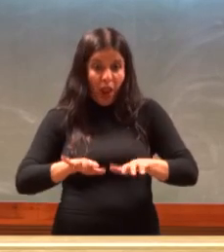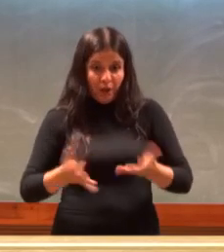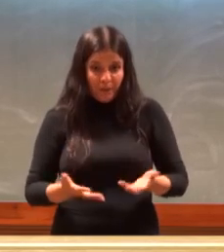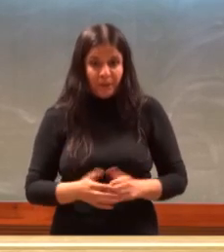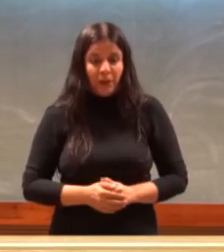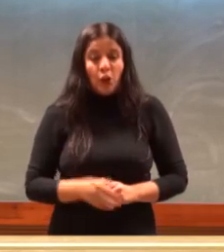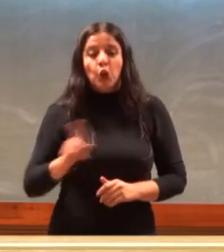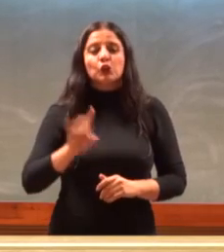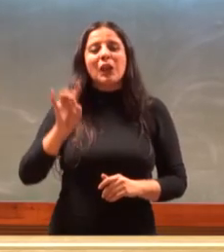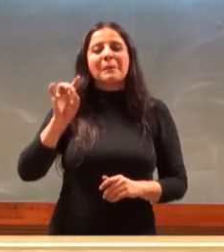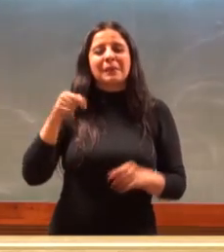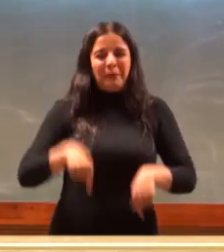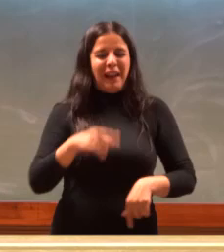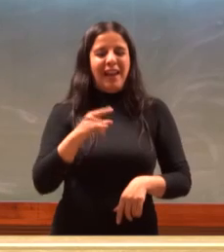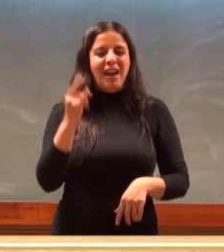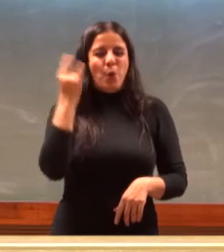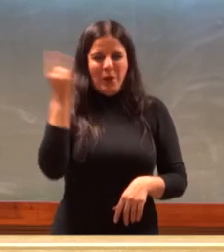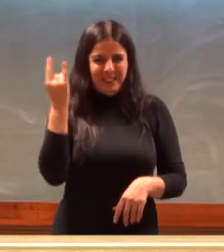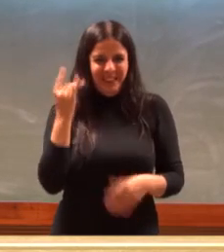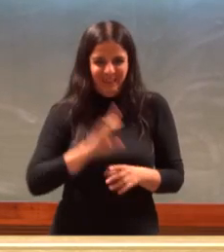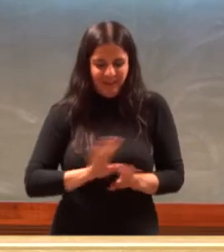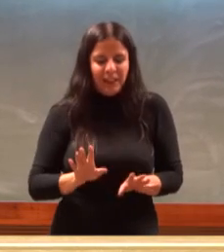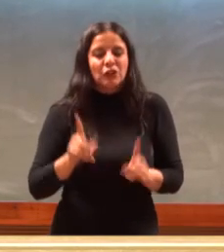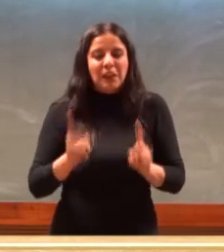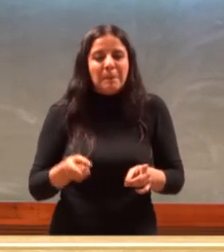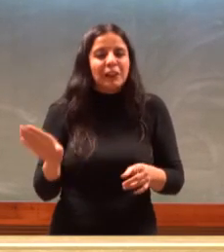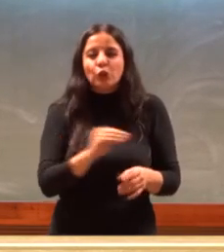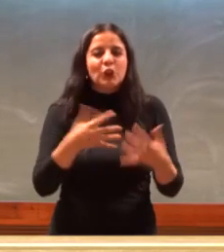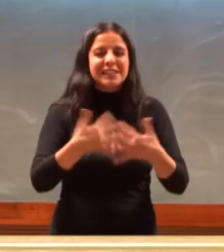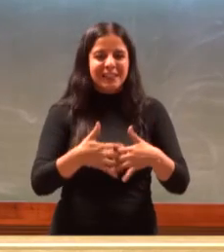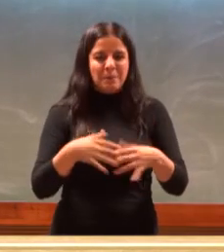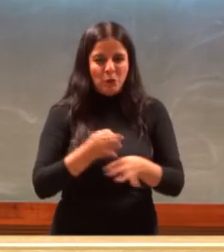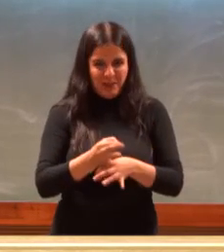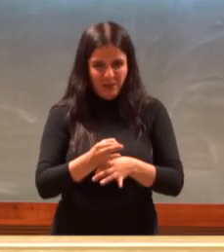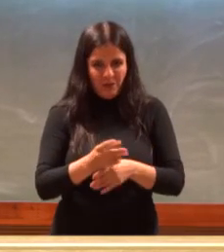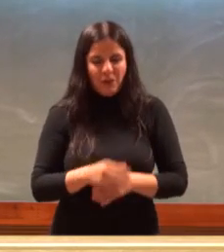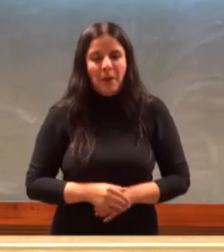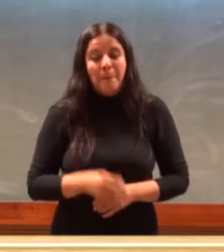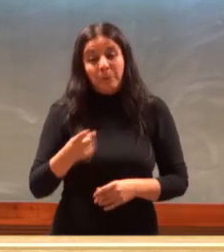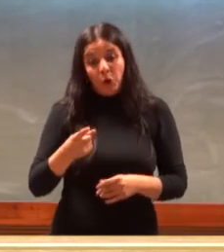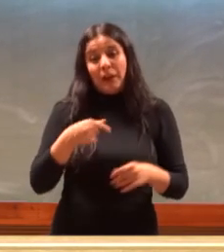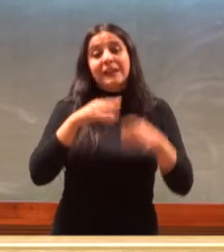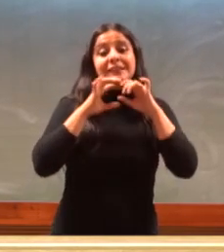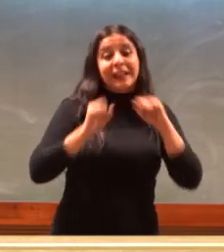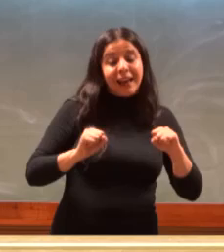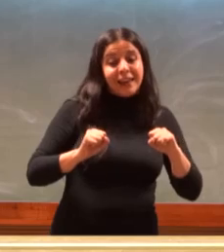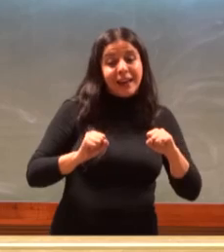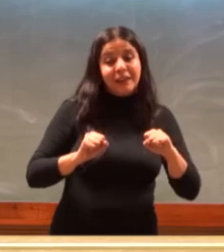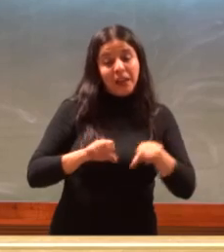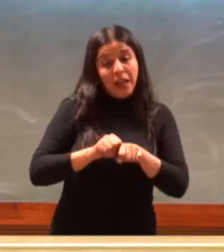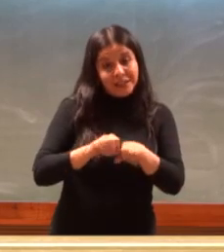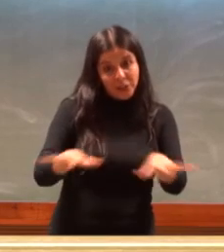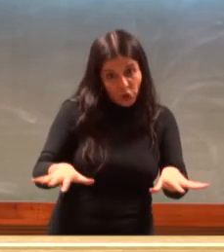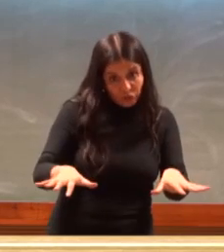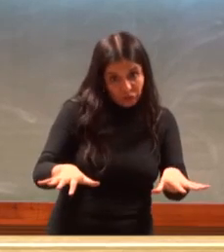enseanza no solo para la universidad sino también para el sistema educativo a través de la secretaría de extensión trabajando con los propios docentes que